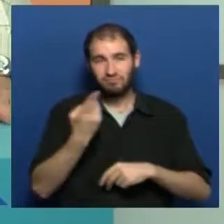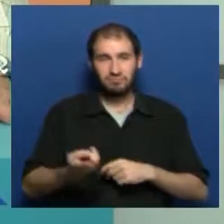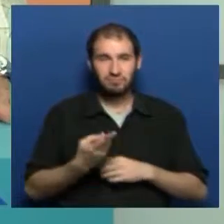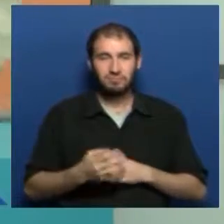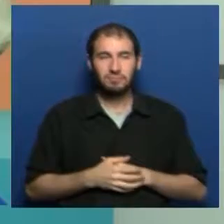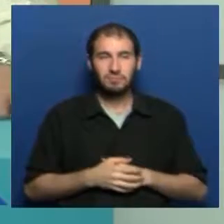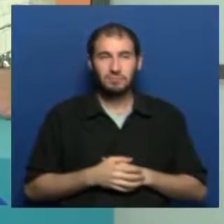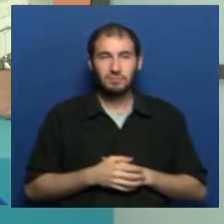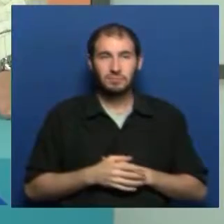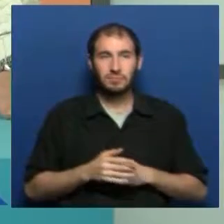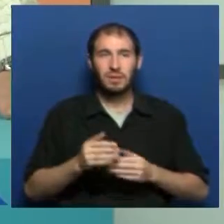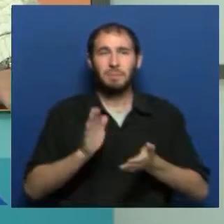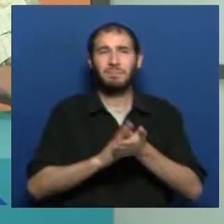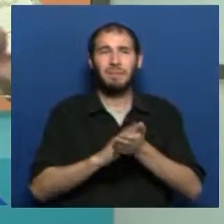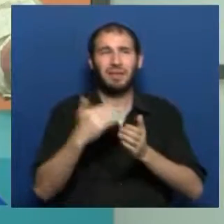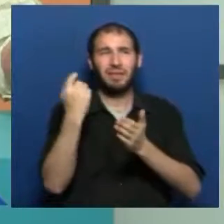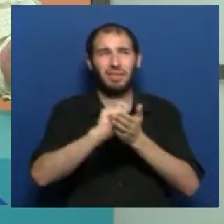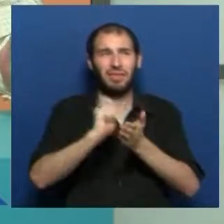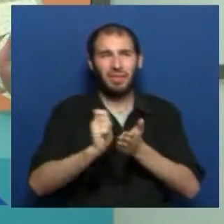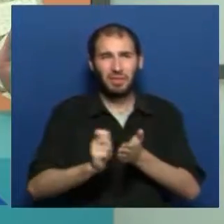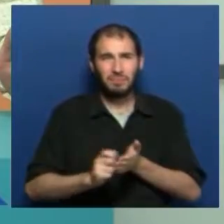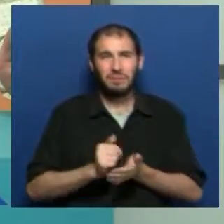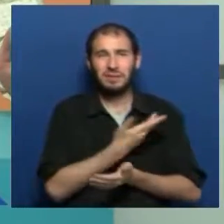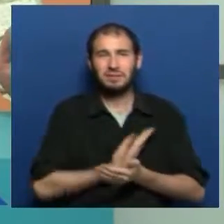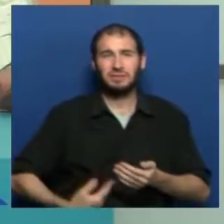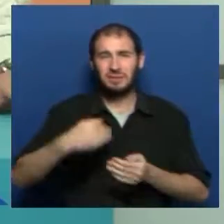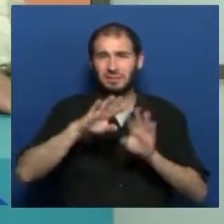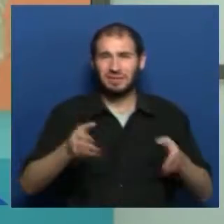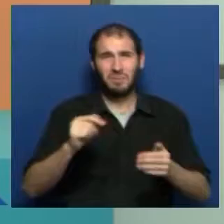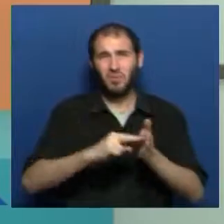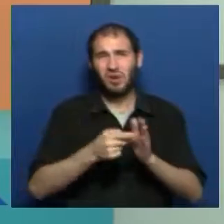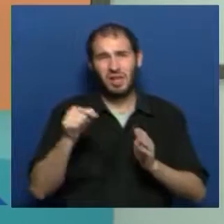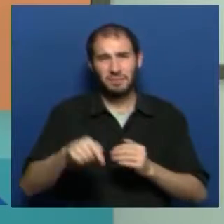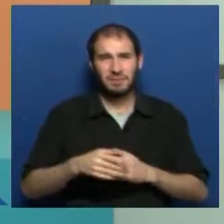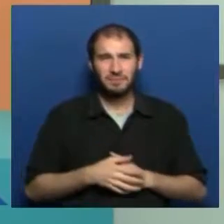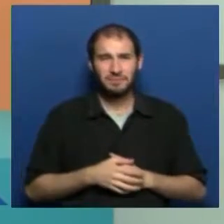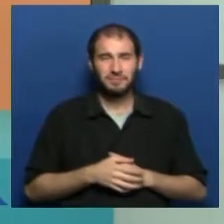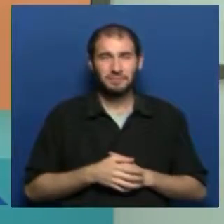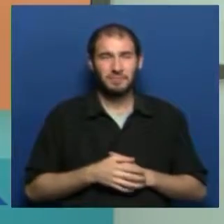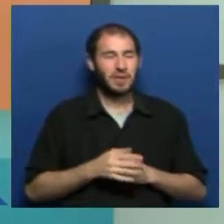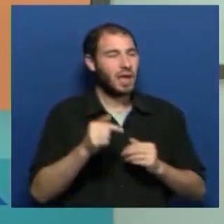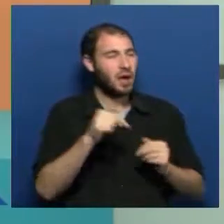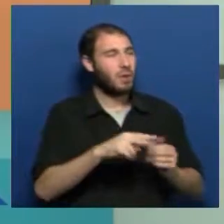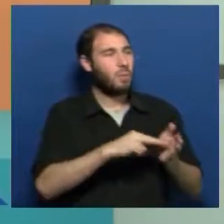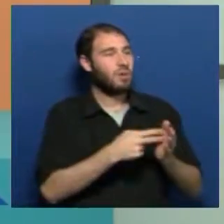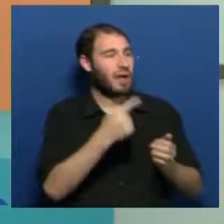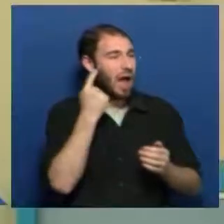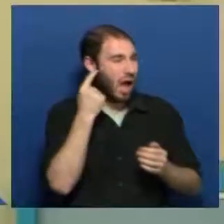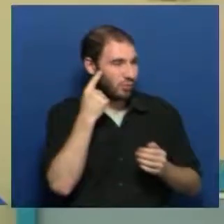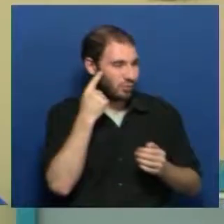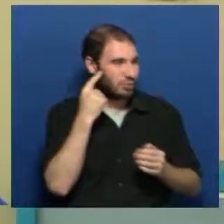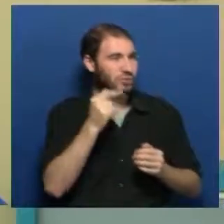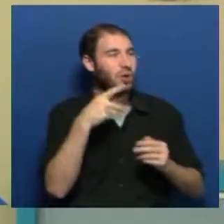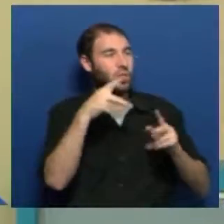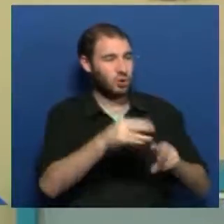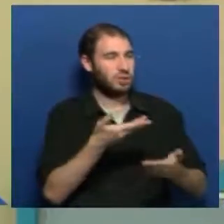Entonces, llenar toda esa documentación al presidente de mesa le genera un problema. Ok. Alfredo, tenemos un problemita de audio. Voy a plantear